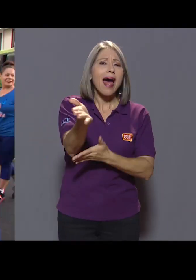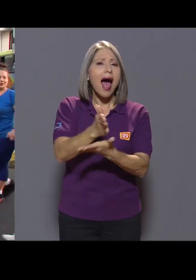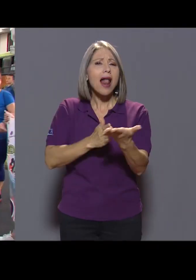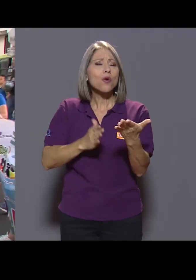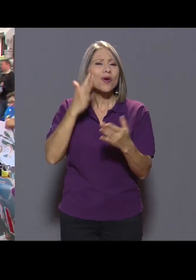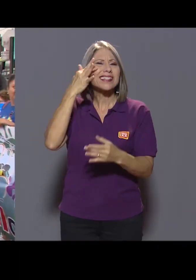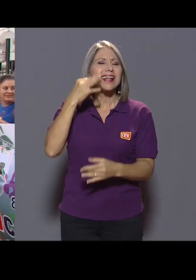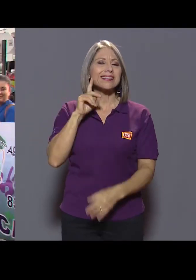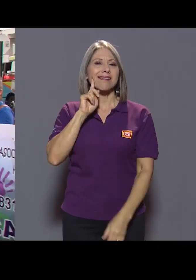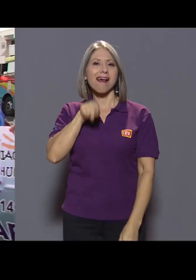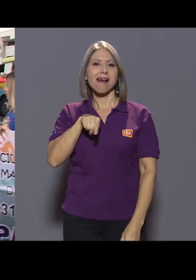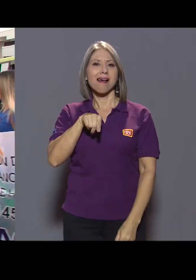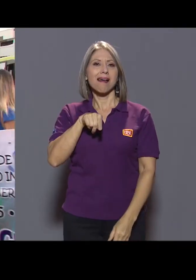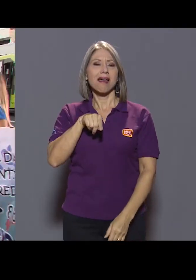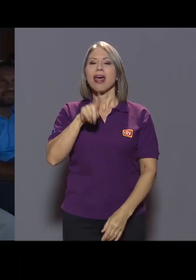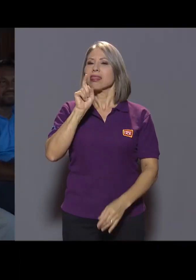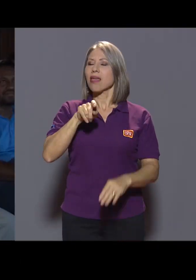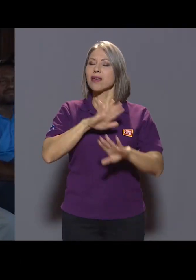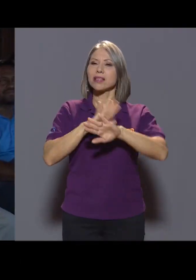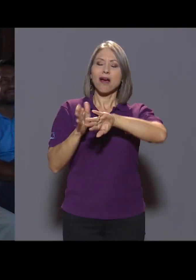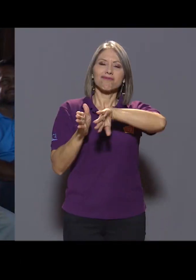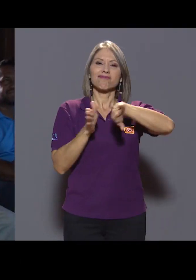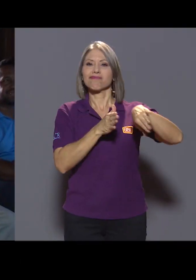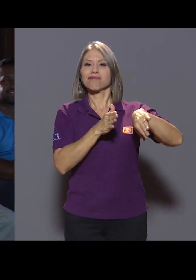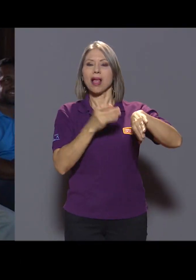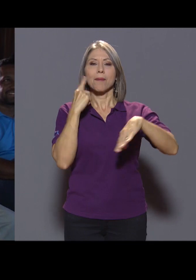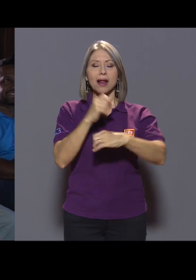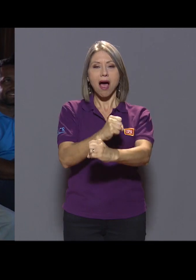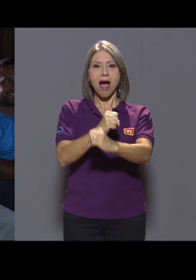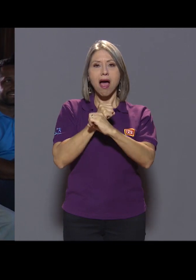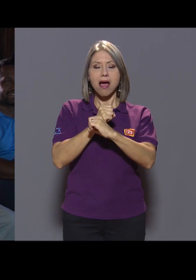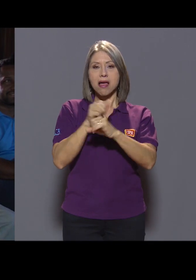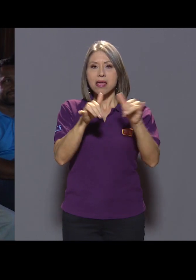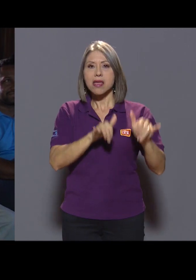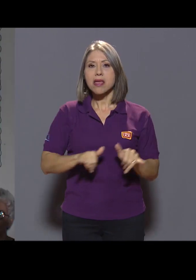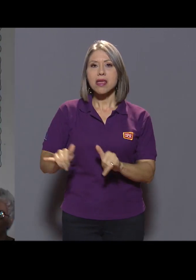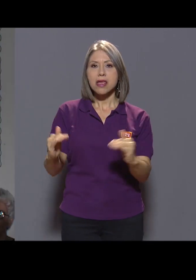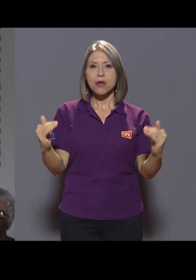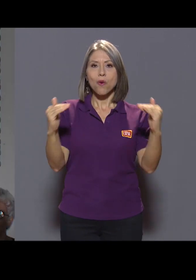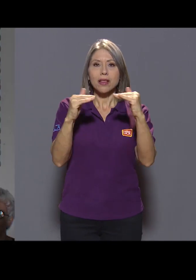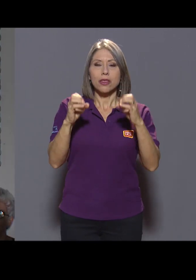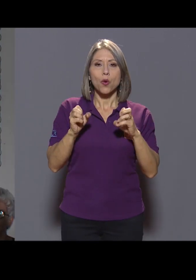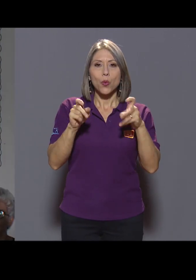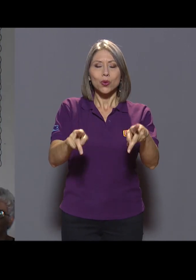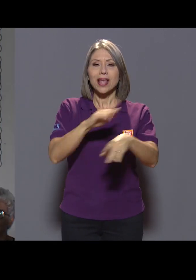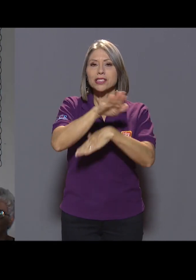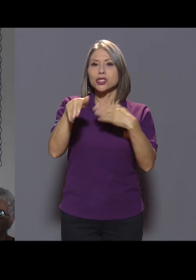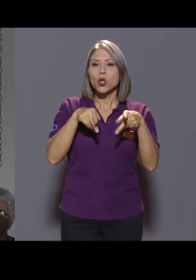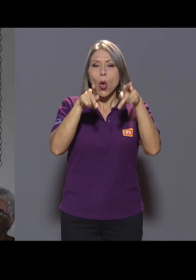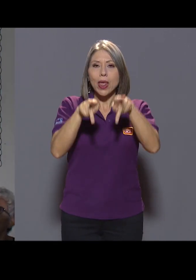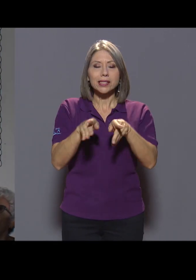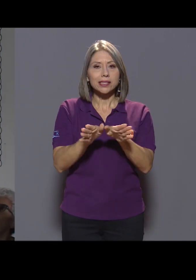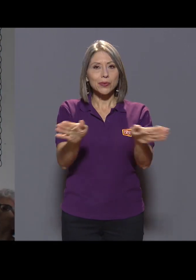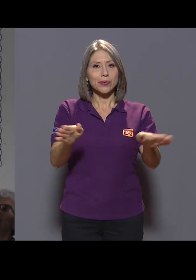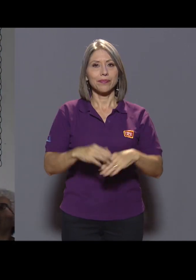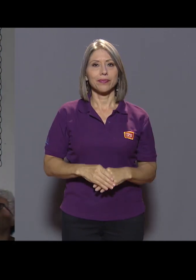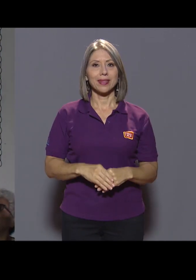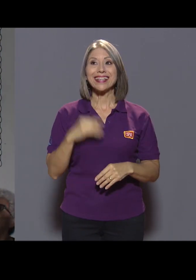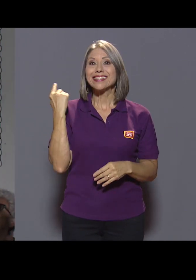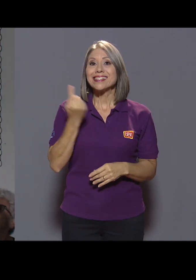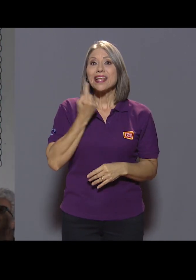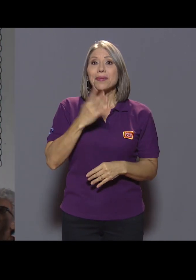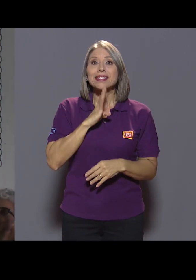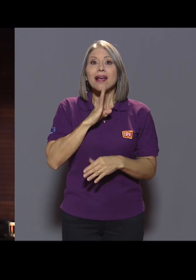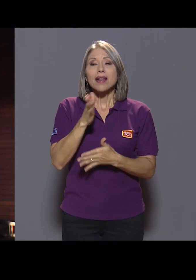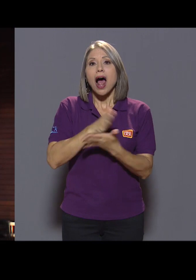respecto a este trastorno, que deben ser derribados para asegurar igualdad de oportunidades para todas ellas. Siempre se